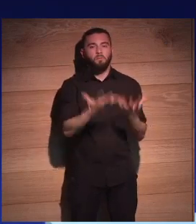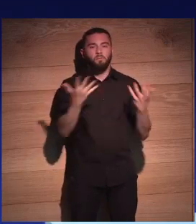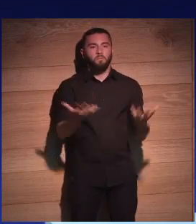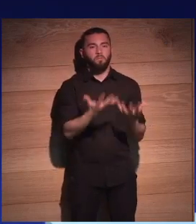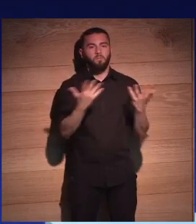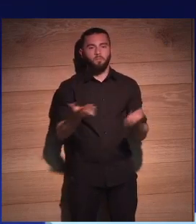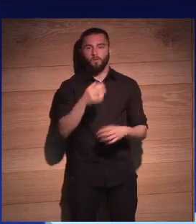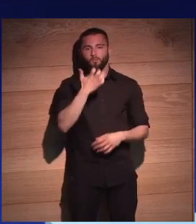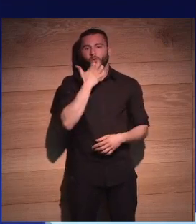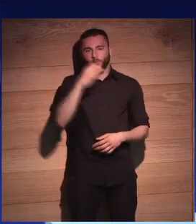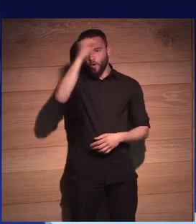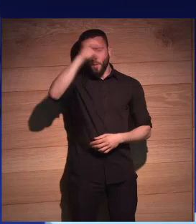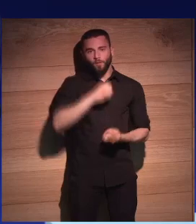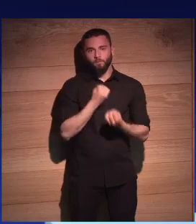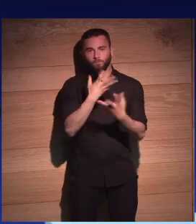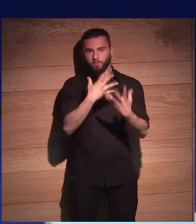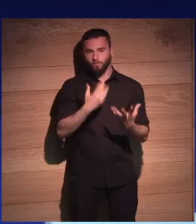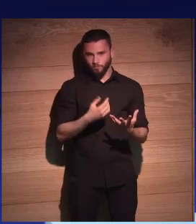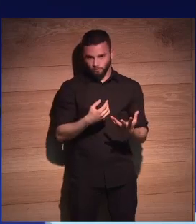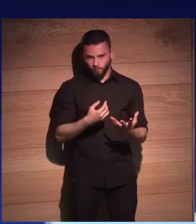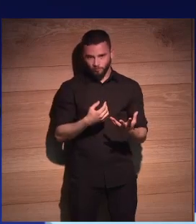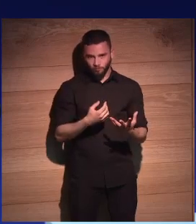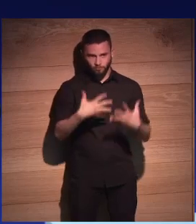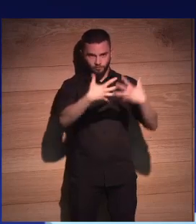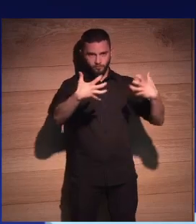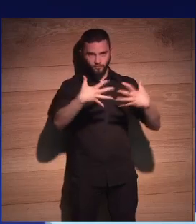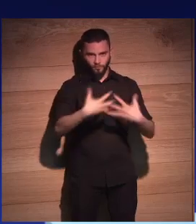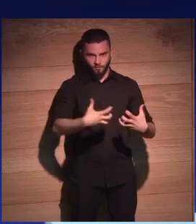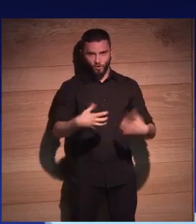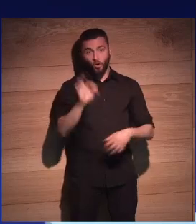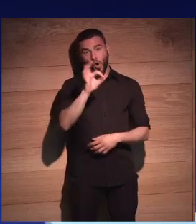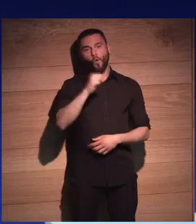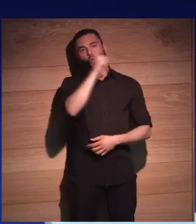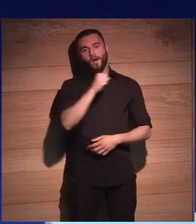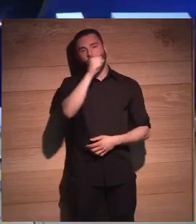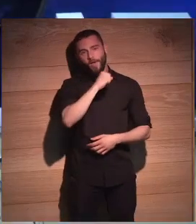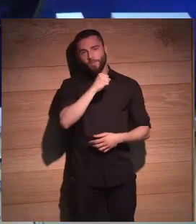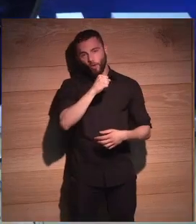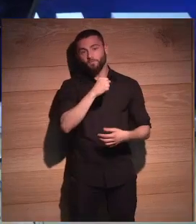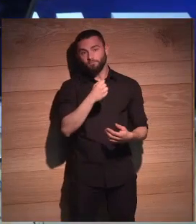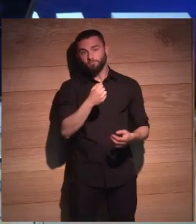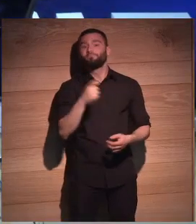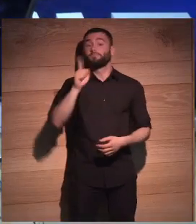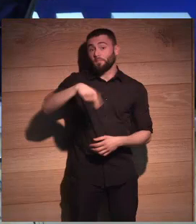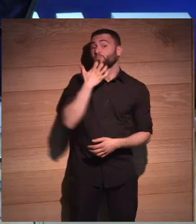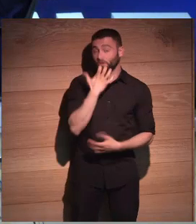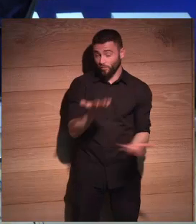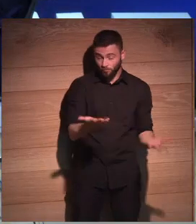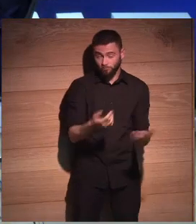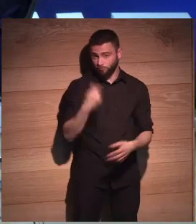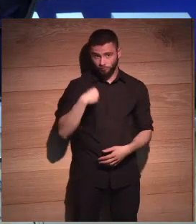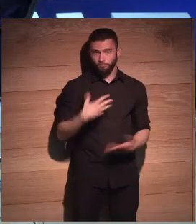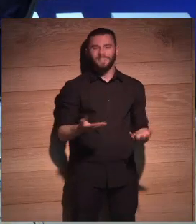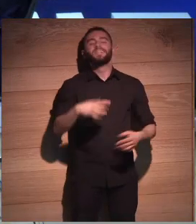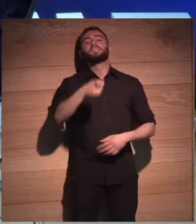país, como expresar su opinión en un artículo. O una canción. Por ejemplo. Es